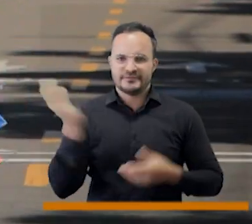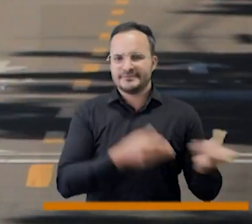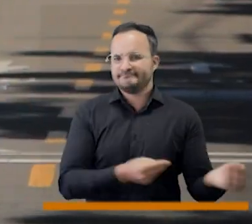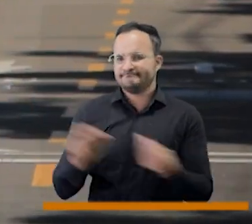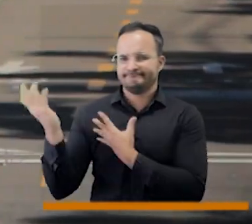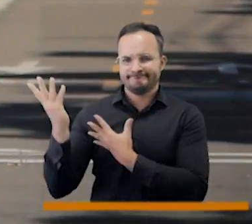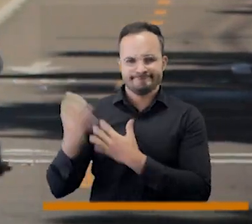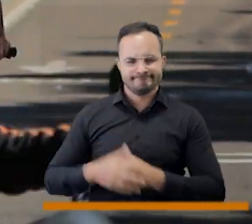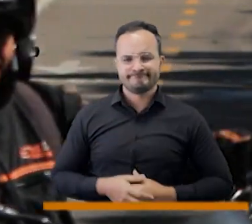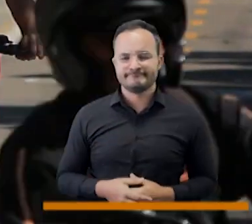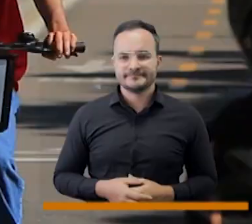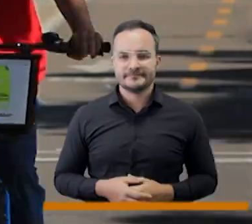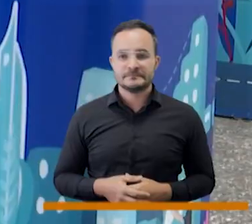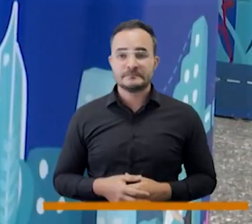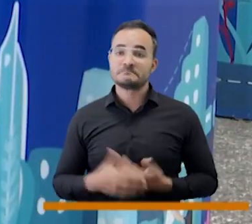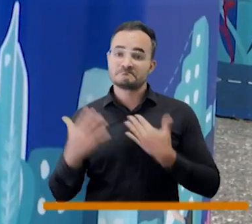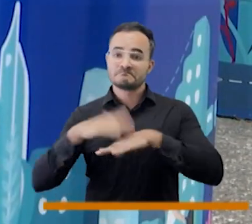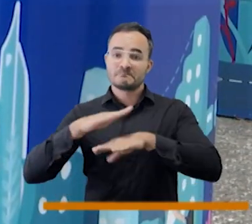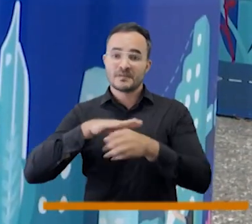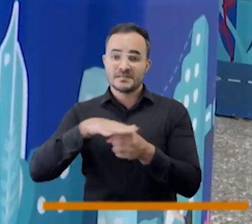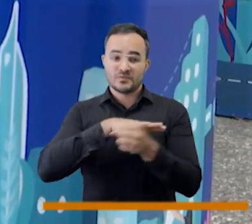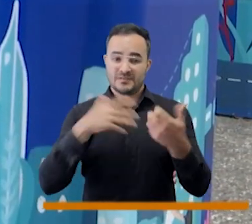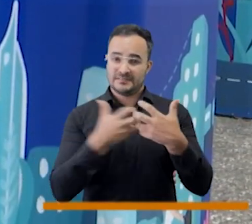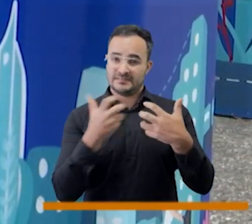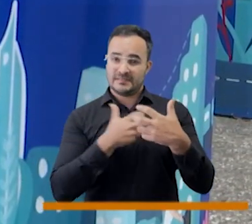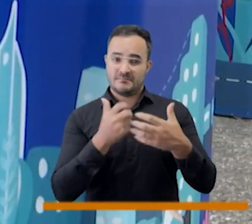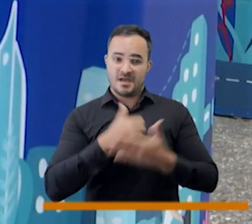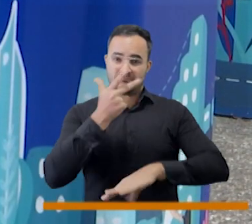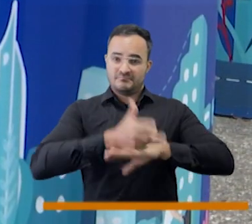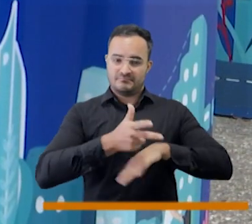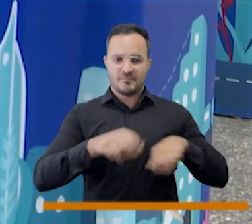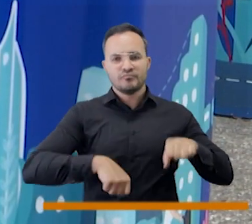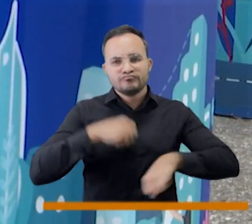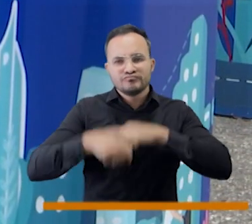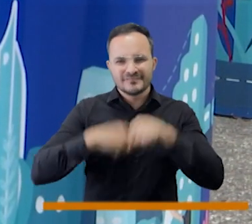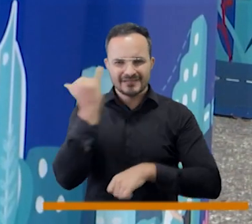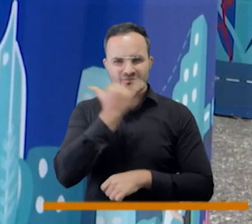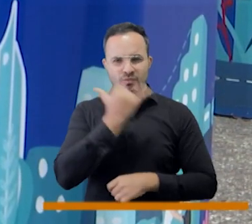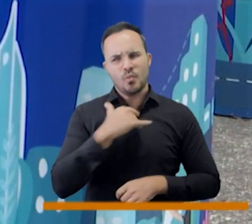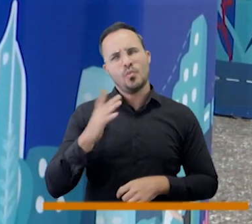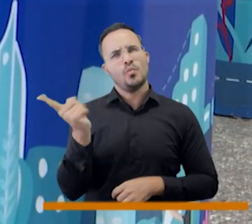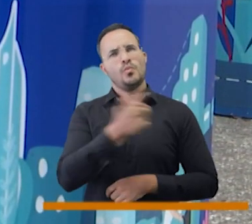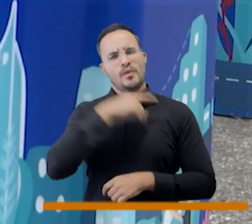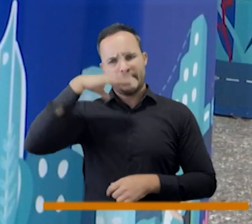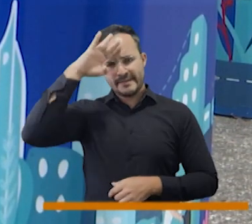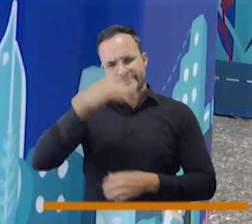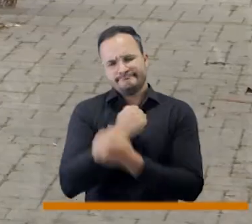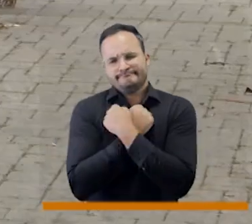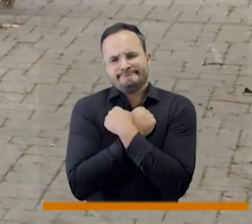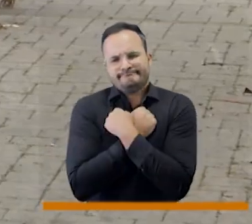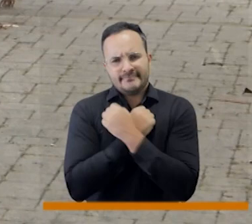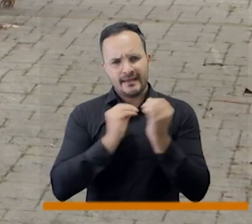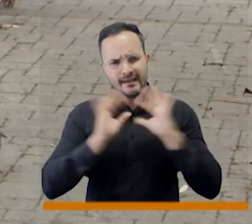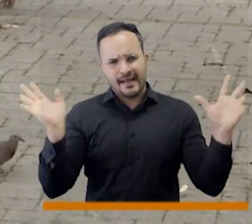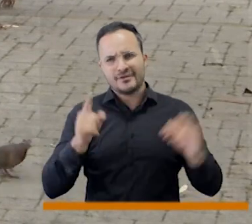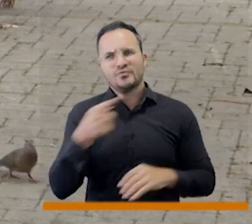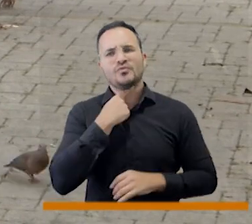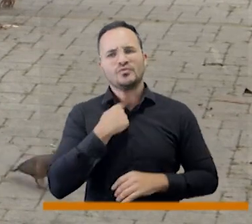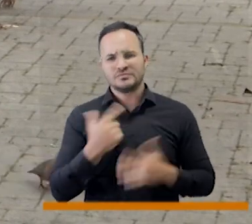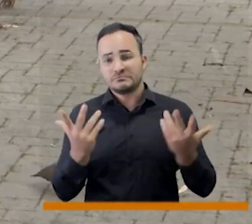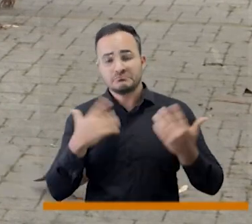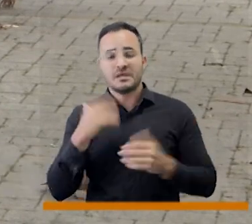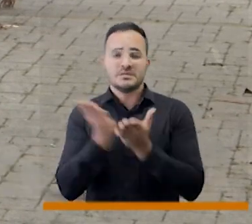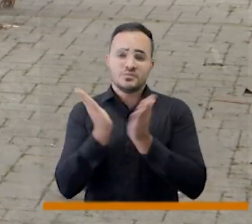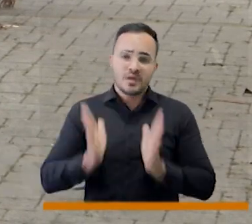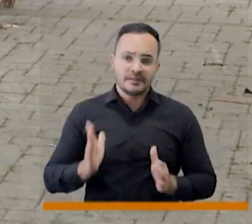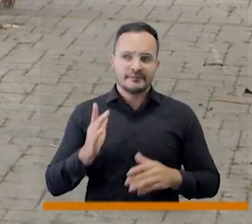encuentran. Particularmente frente al sistema Encicla, que era un sistema muy querido por los ciudadanos y ciudadanas de Medellín y que le servía especialmente a estudiantes